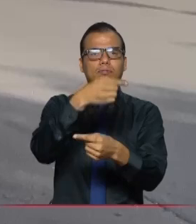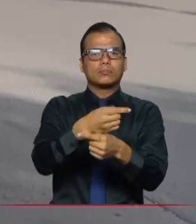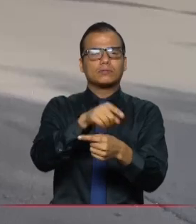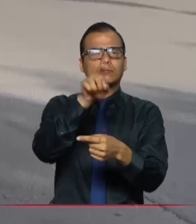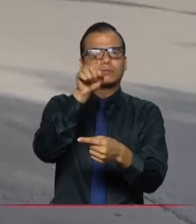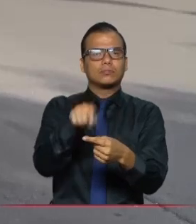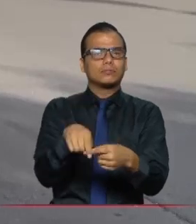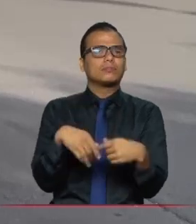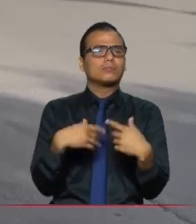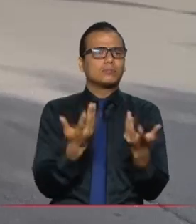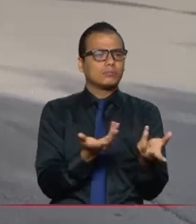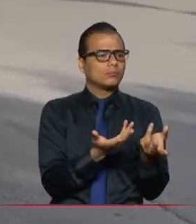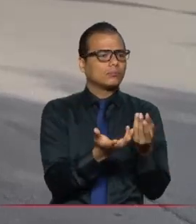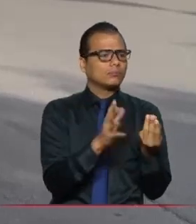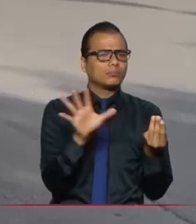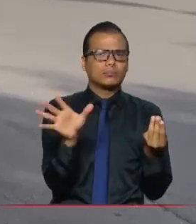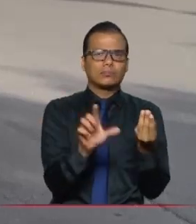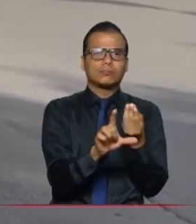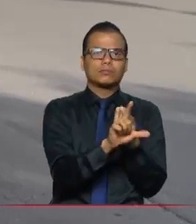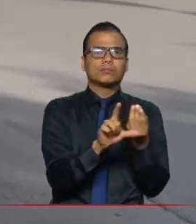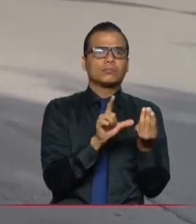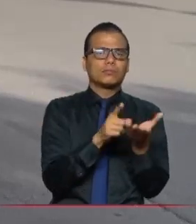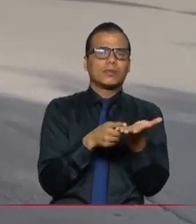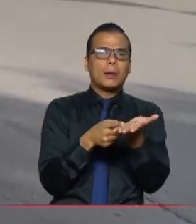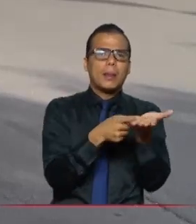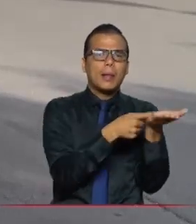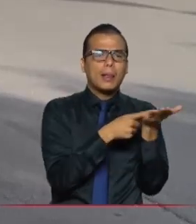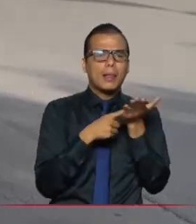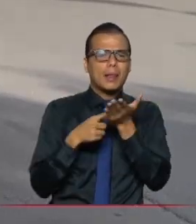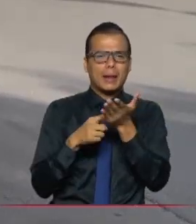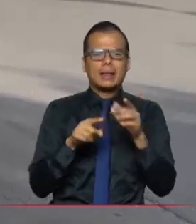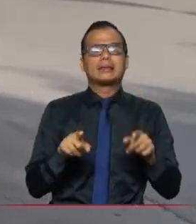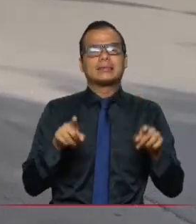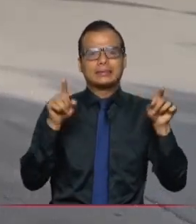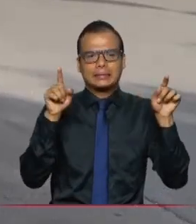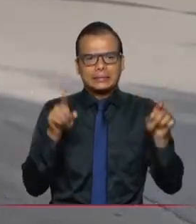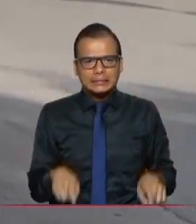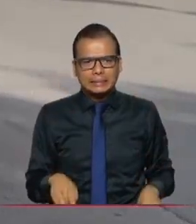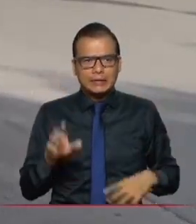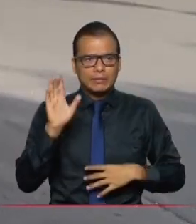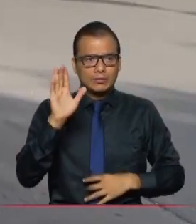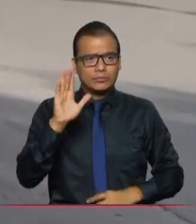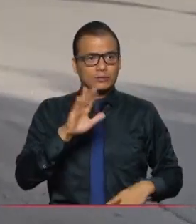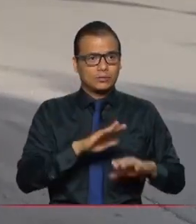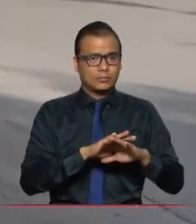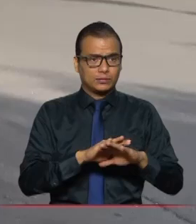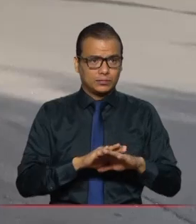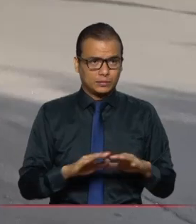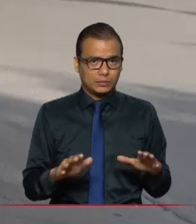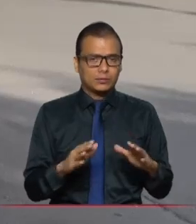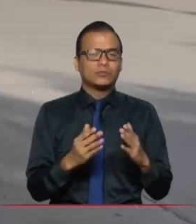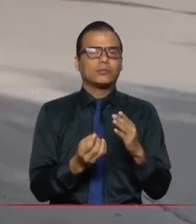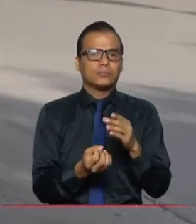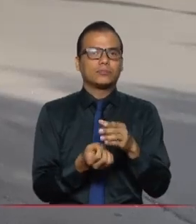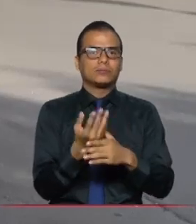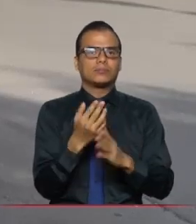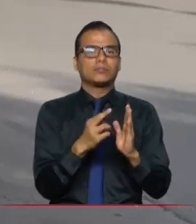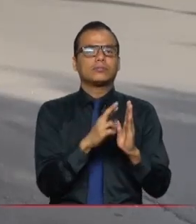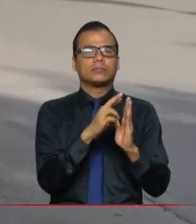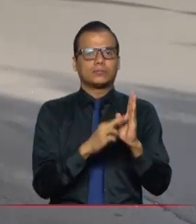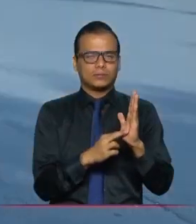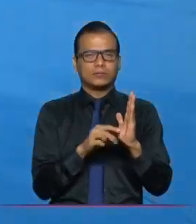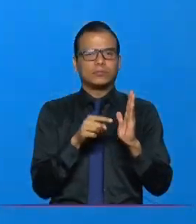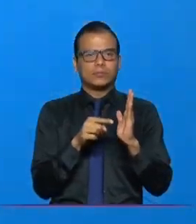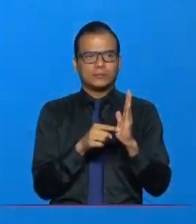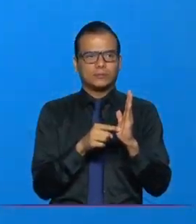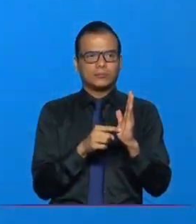de conversaciones con todos los grupos al margen de la ley. Teniendo en cuenta lo anterior, esta es la resolución emitida por